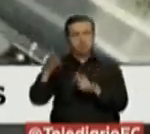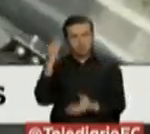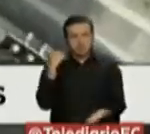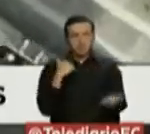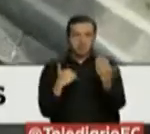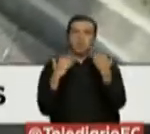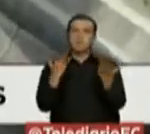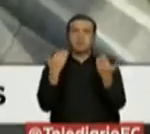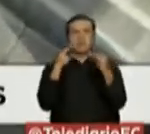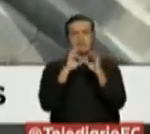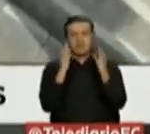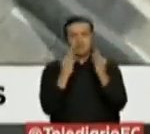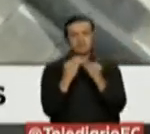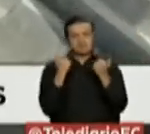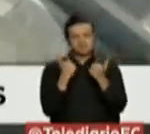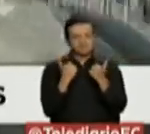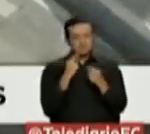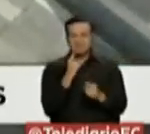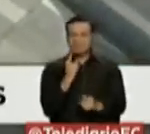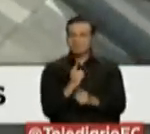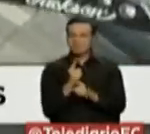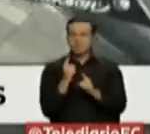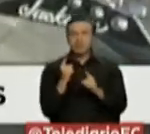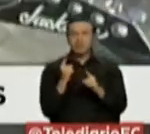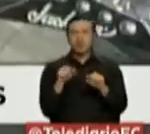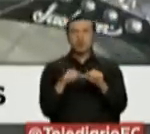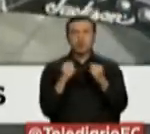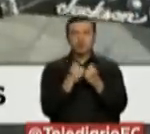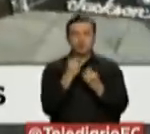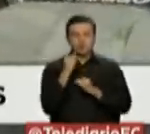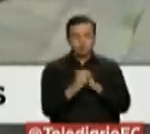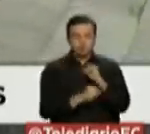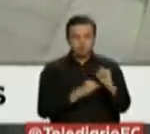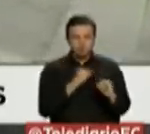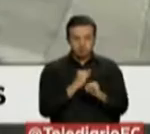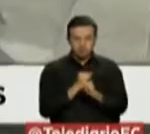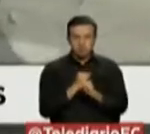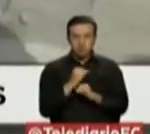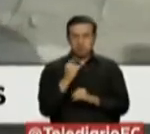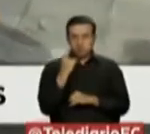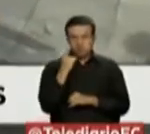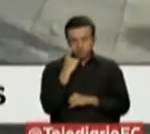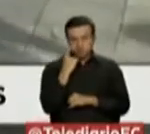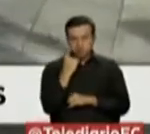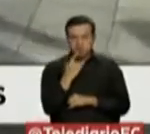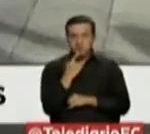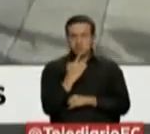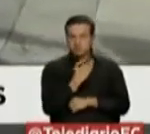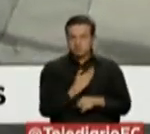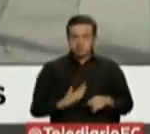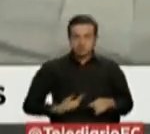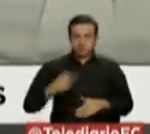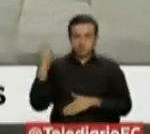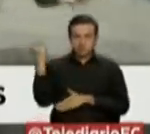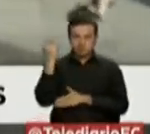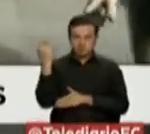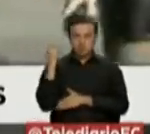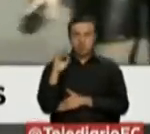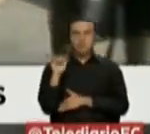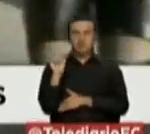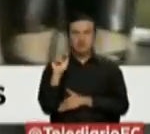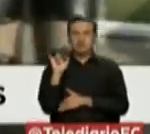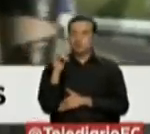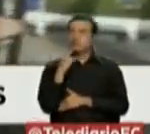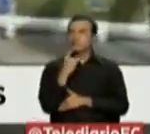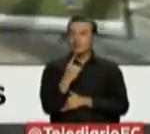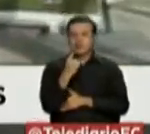venga la familia, porque va a estar garantizado bandas internacionales, como decía el señor Pedro Subía, presidente de la Fundación Factory,